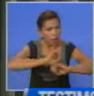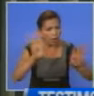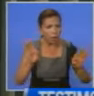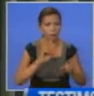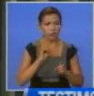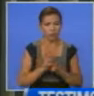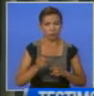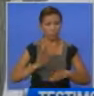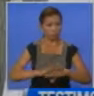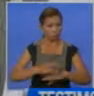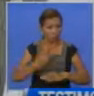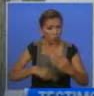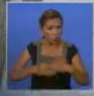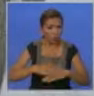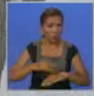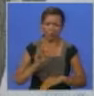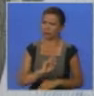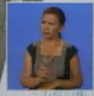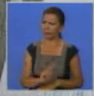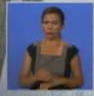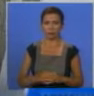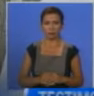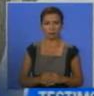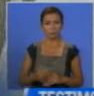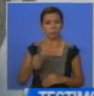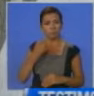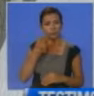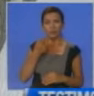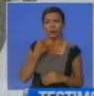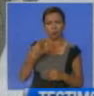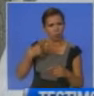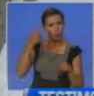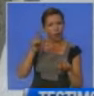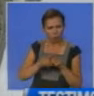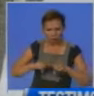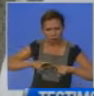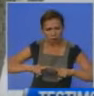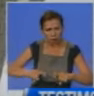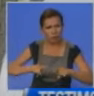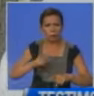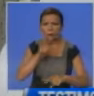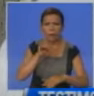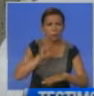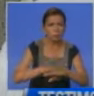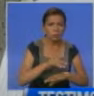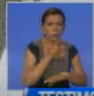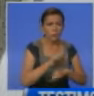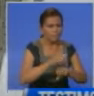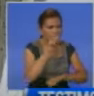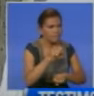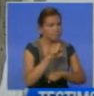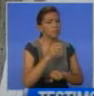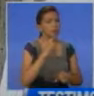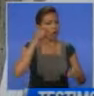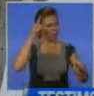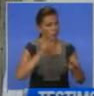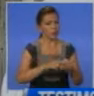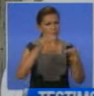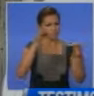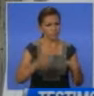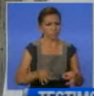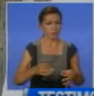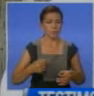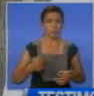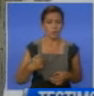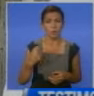porque mi hijo no es culpable. Estoy de acuerdo que se investigue hasta las últimas consecuencias a los verdaderos culpables de esto. Yo estoy muy de acuerdo y me pongo